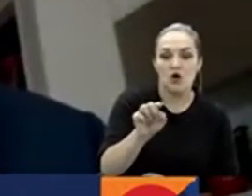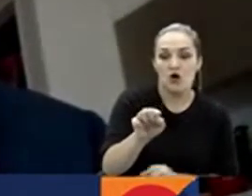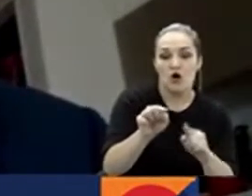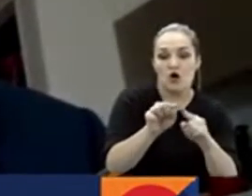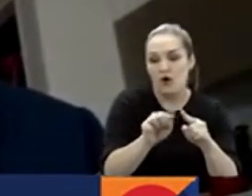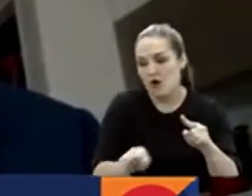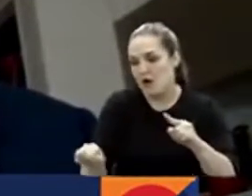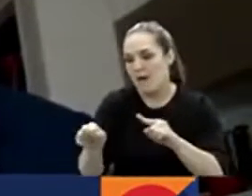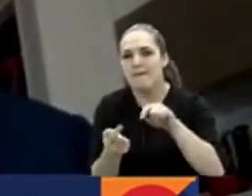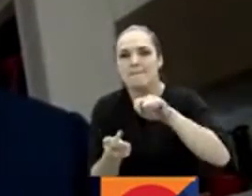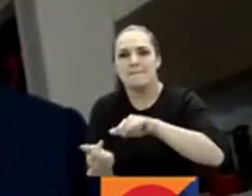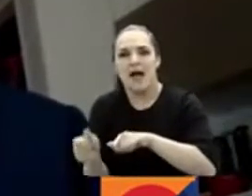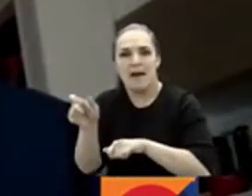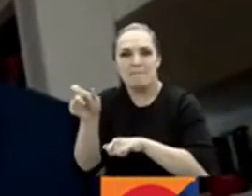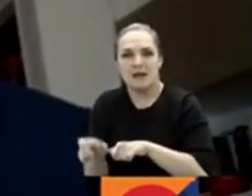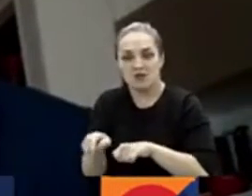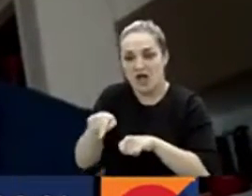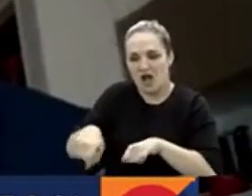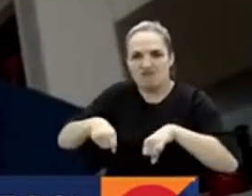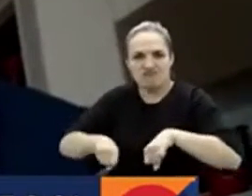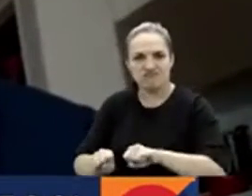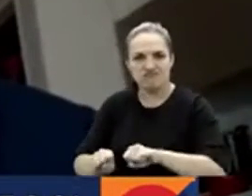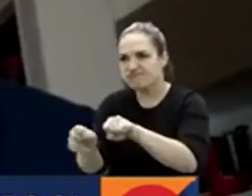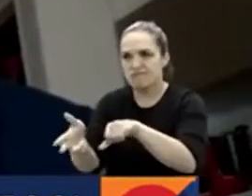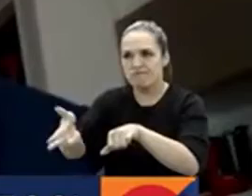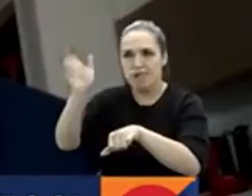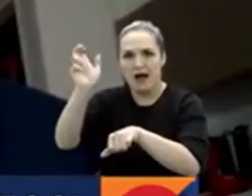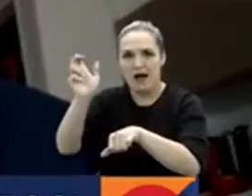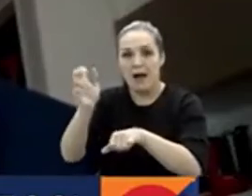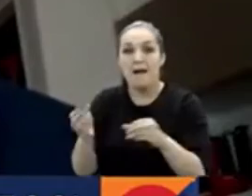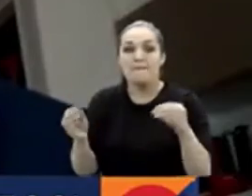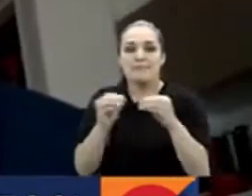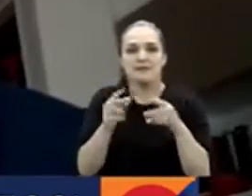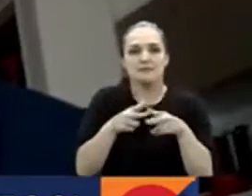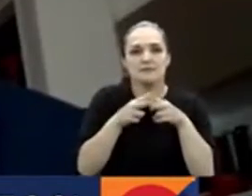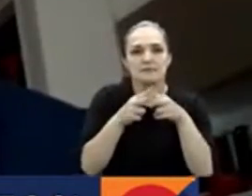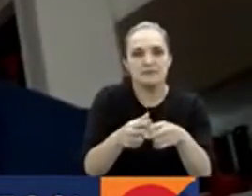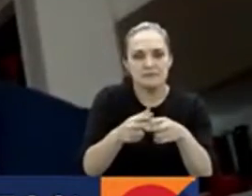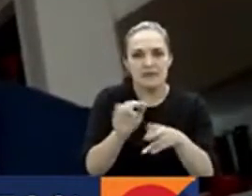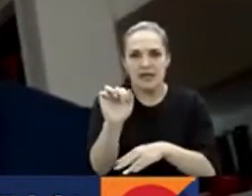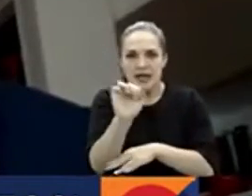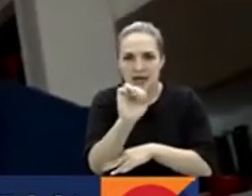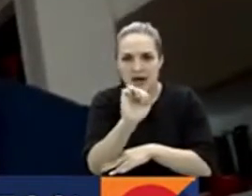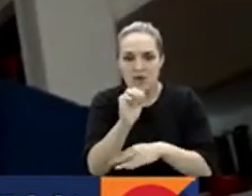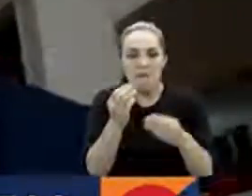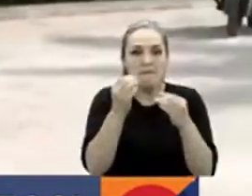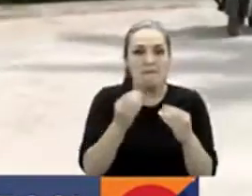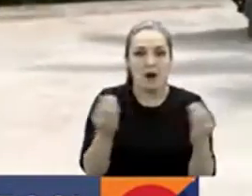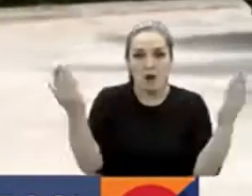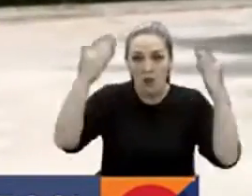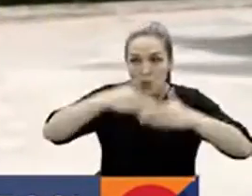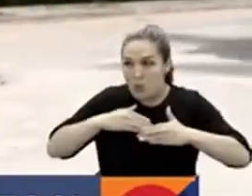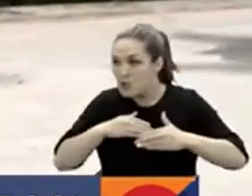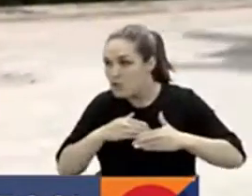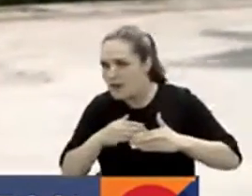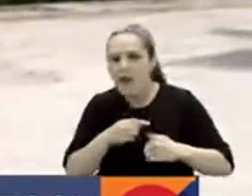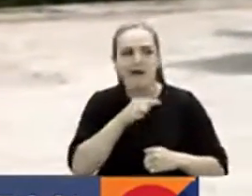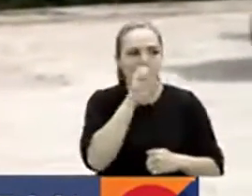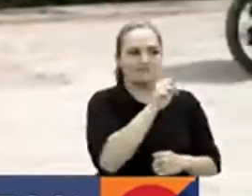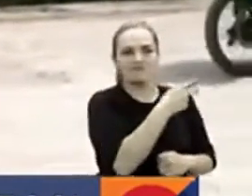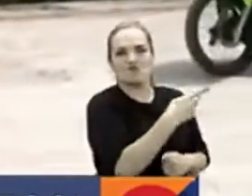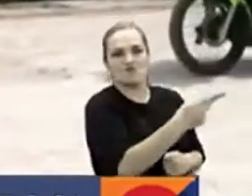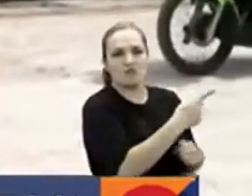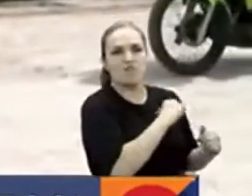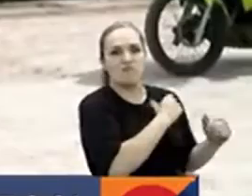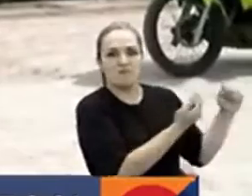los sicarios. Habrían igualmente facilitado un vehículo que habría sido empleado en los hechos. Durante los operativos,